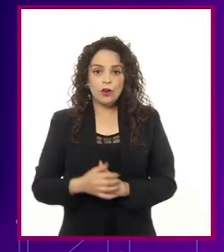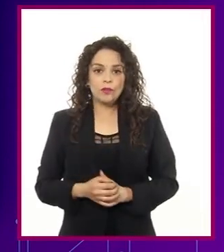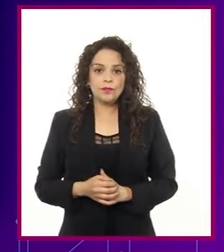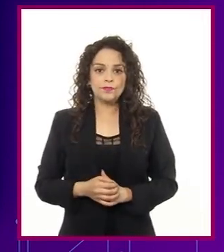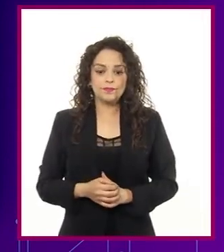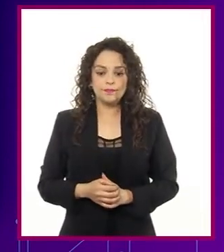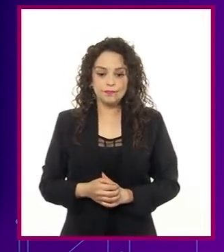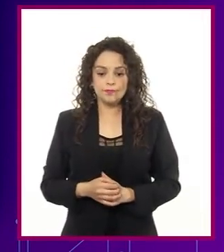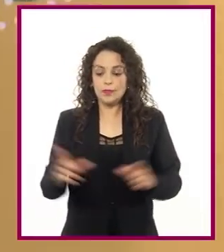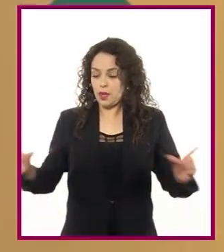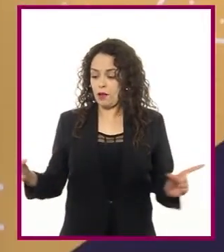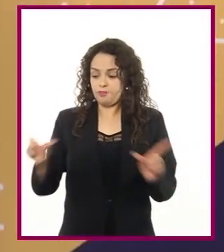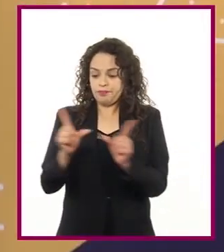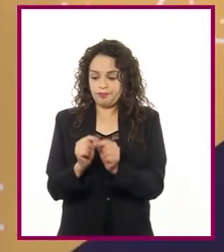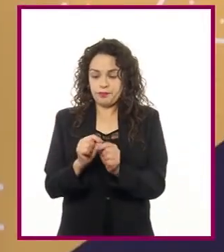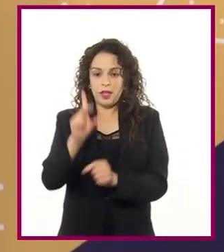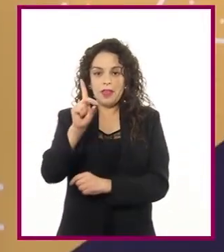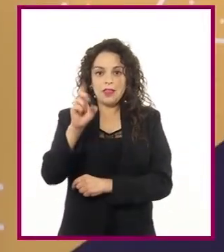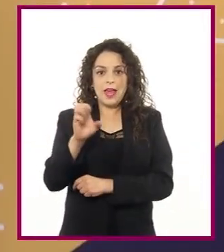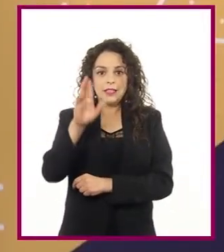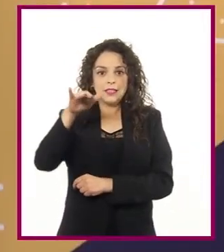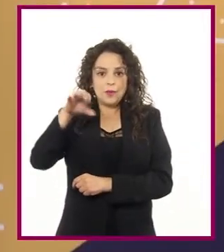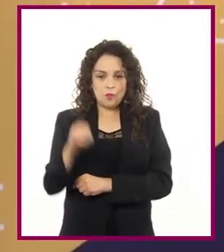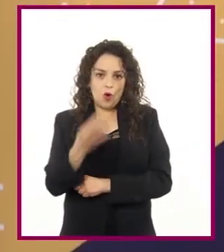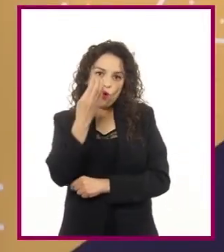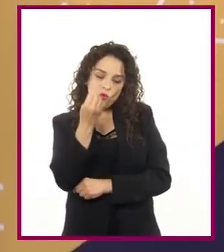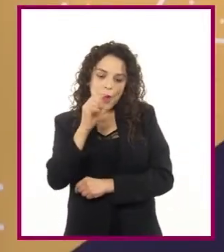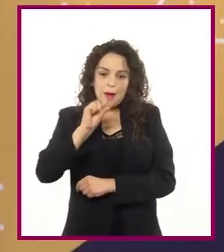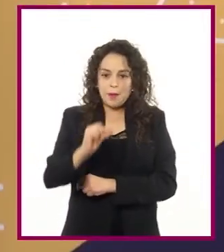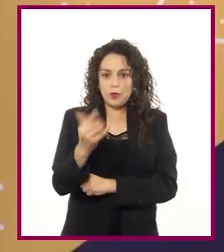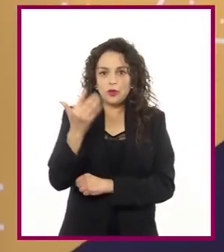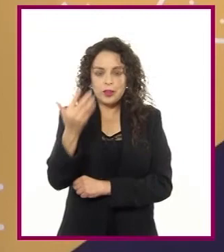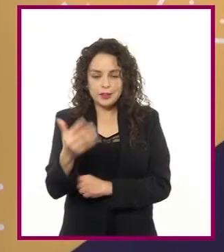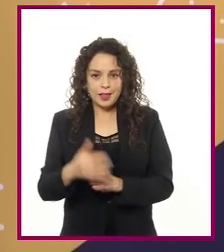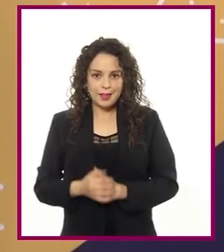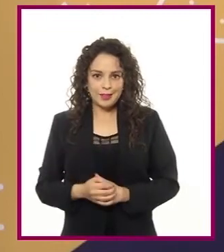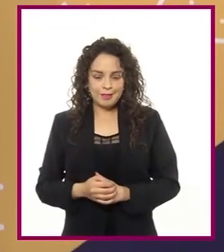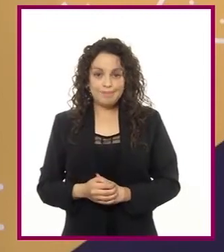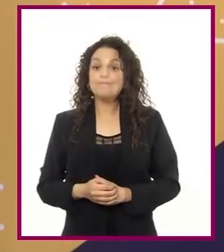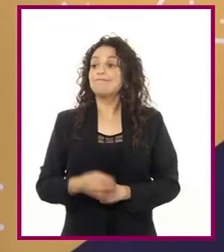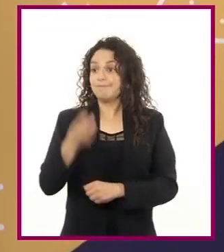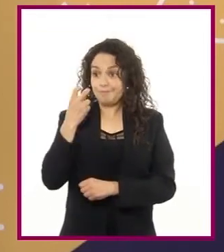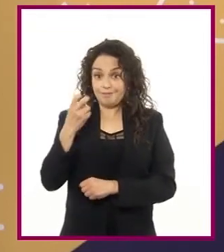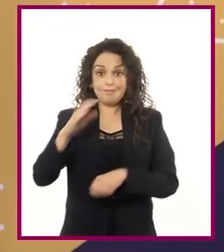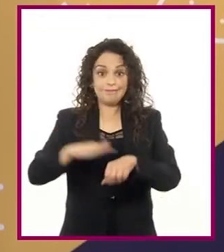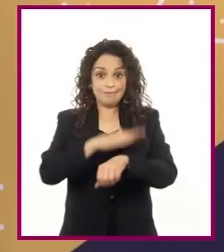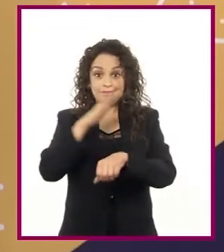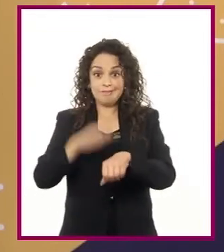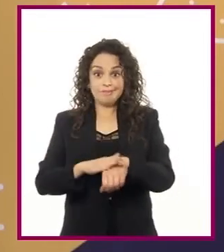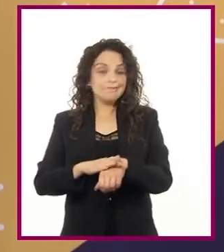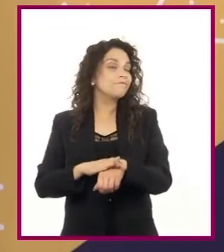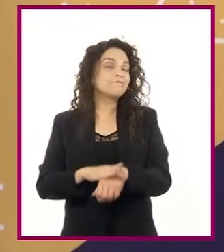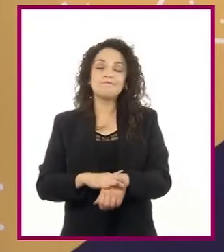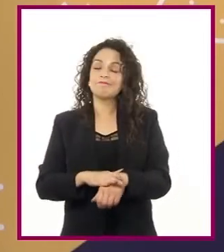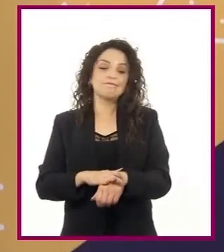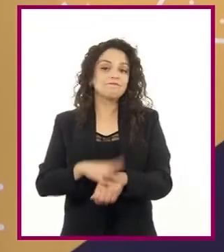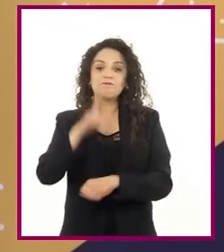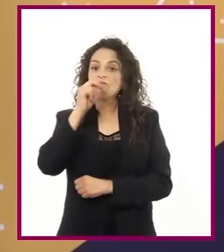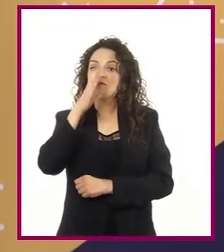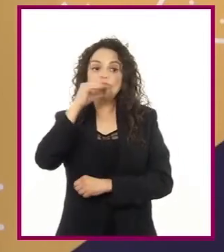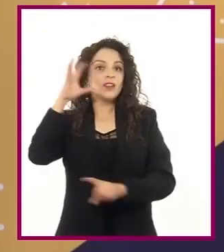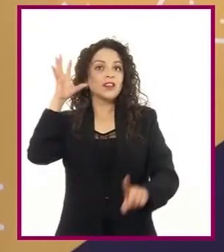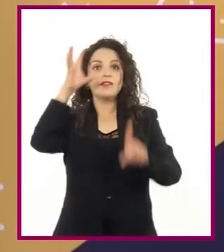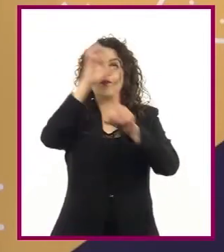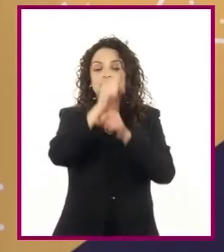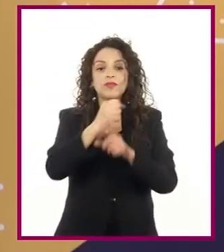los décimos, como se puede observar, con esas calificaciones, Danae no logrará el objetivo de